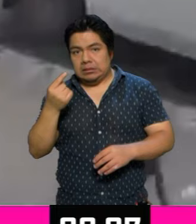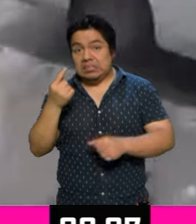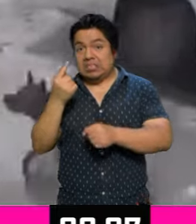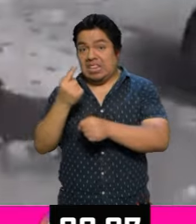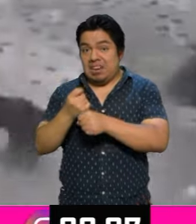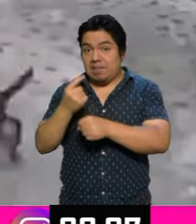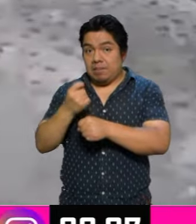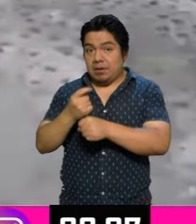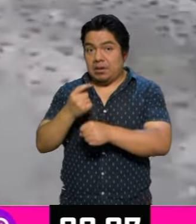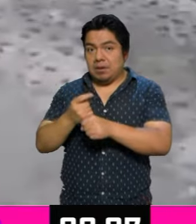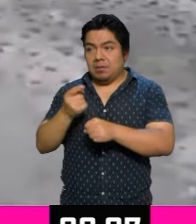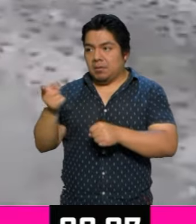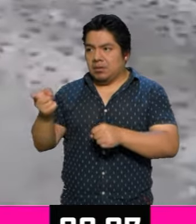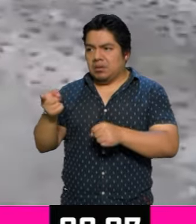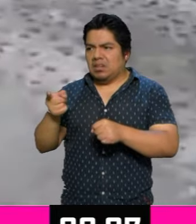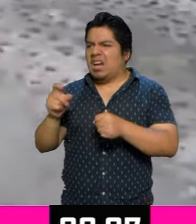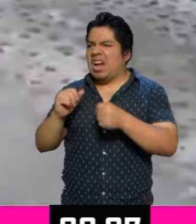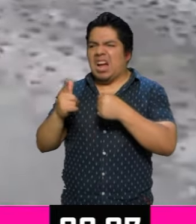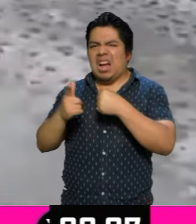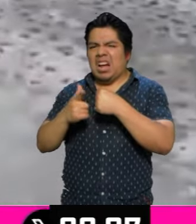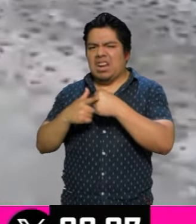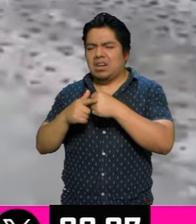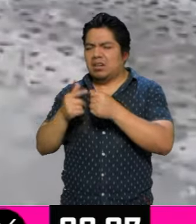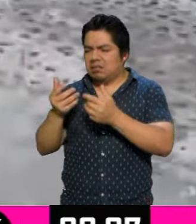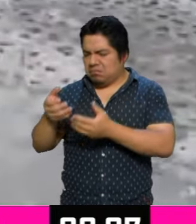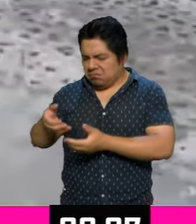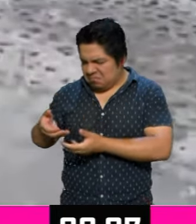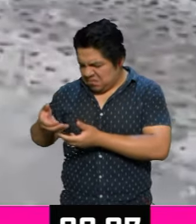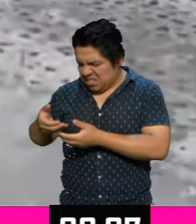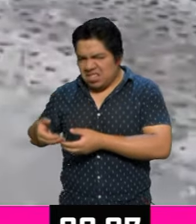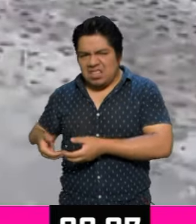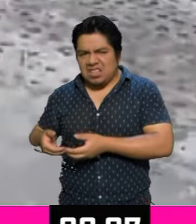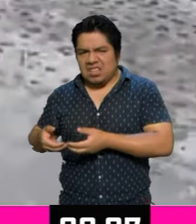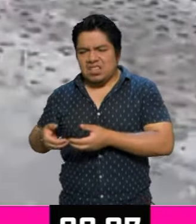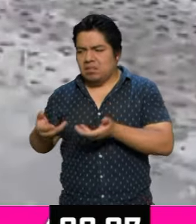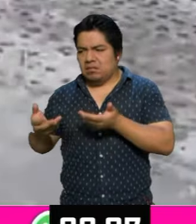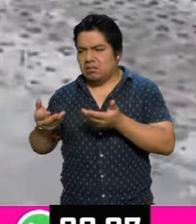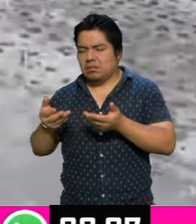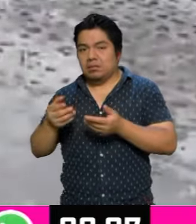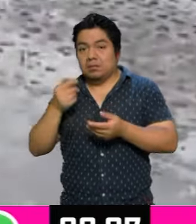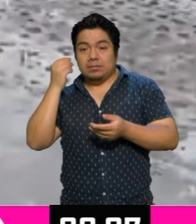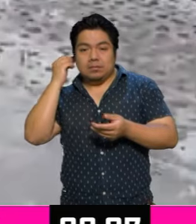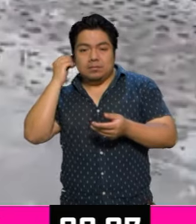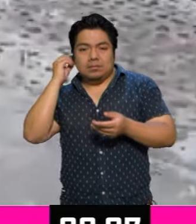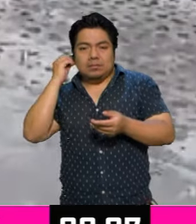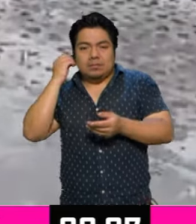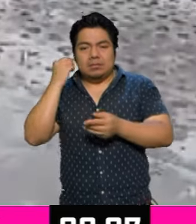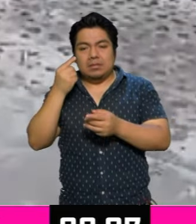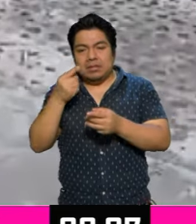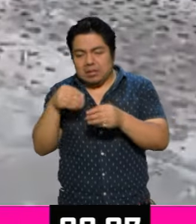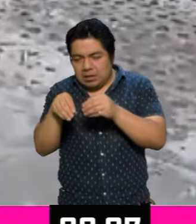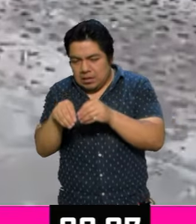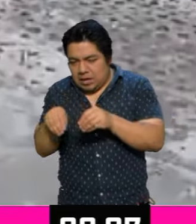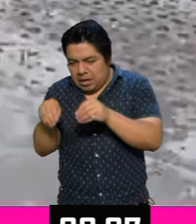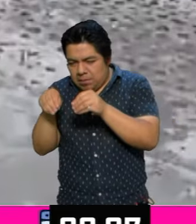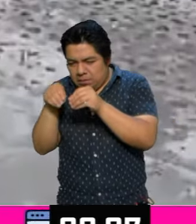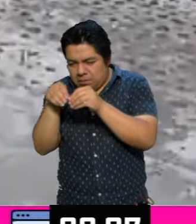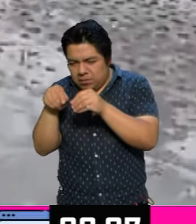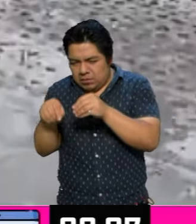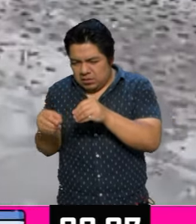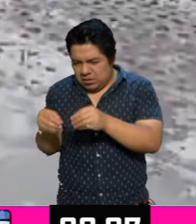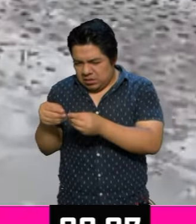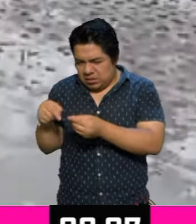es el que va sobre algo. Algo trae en la bolsa. No, el primero la avienta hacia adelante. No, ya vio que van sobre la bolsa o sobre la